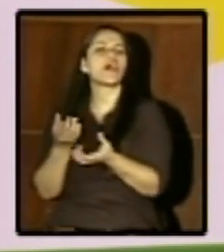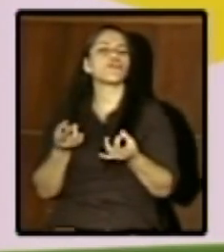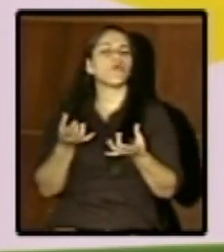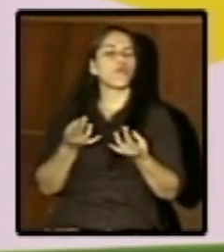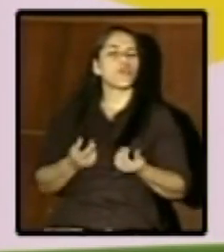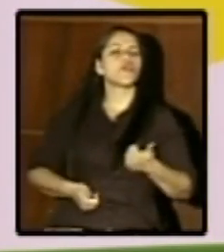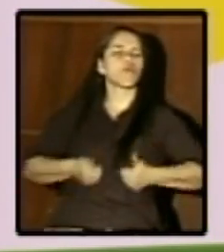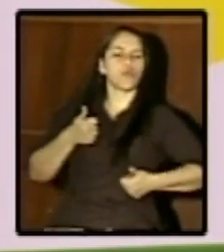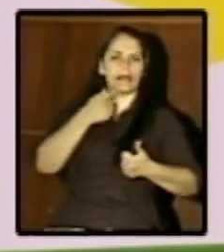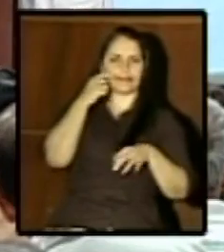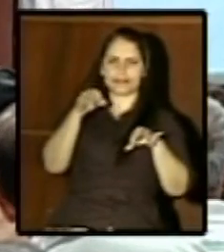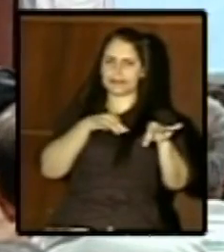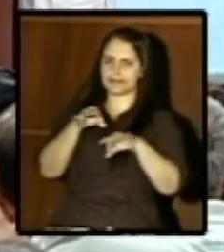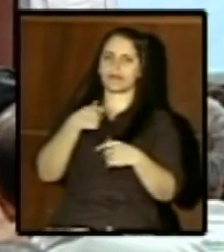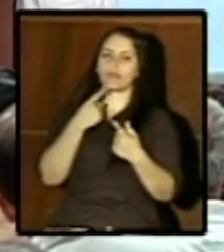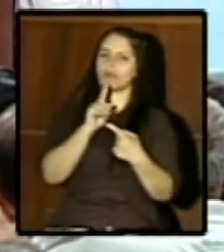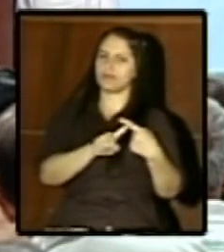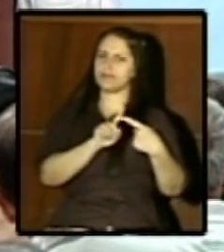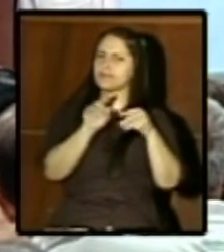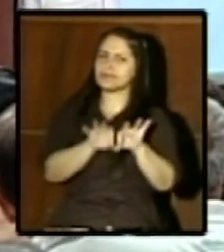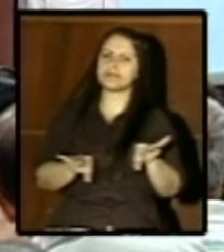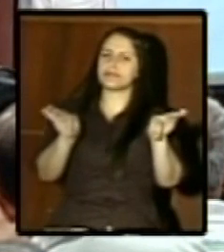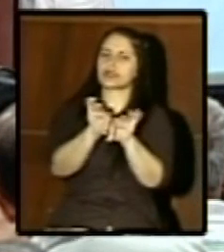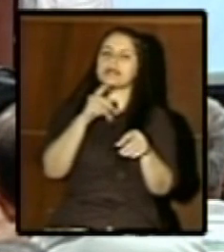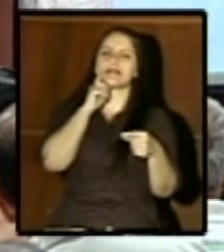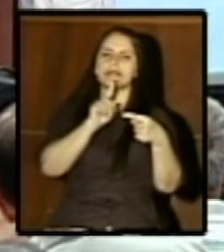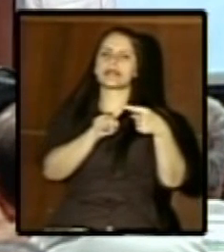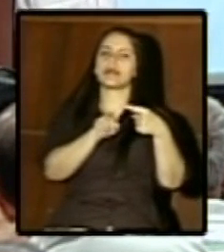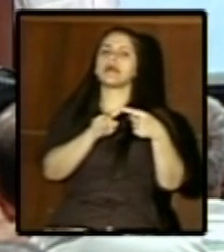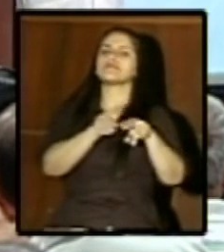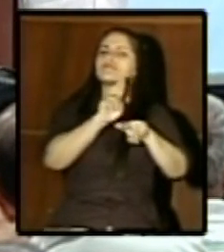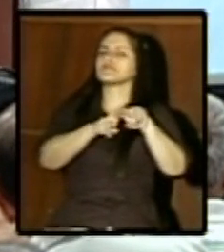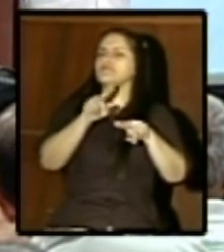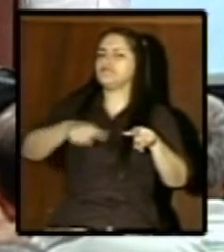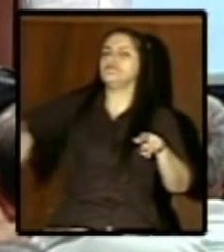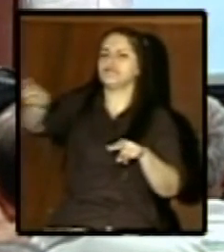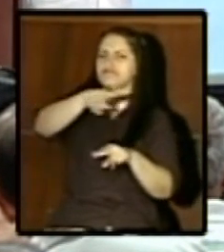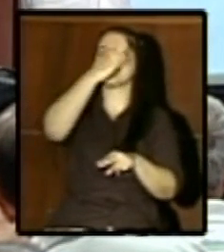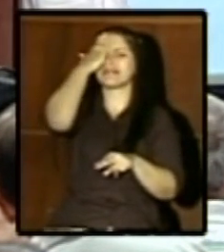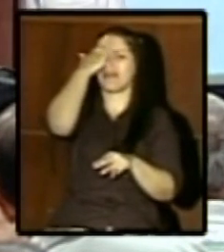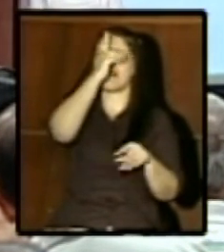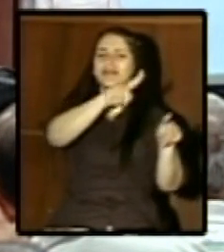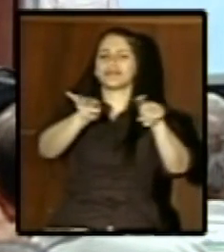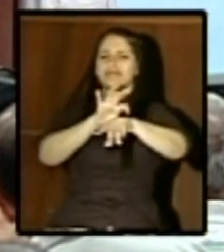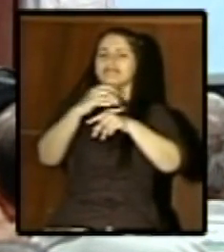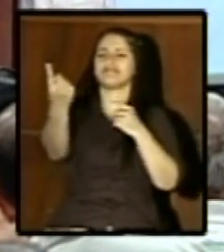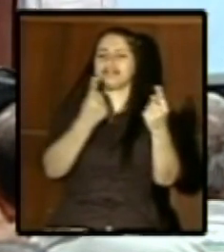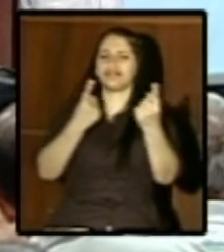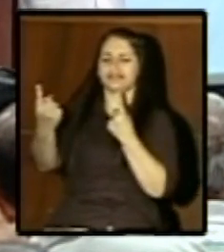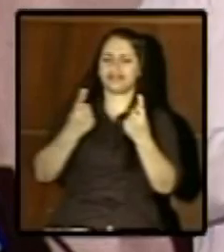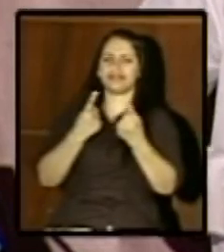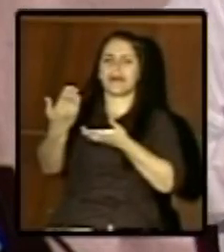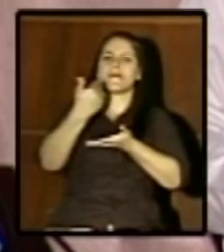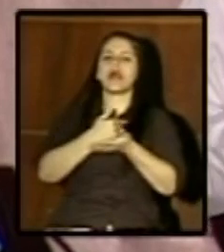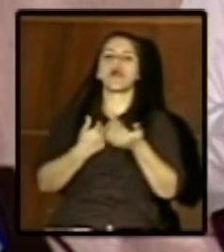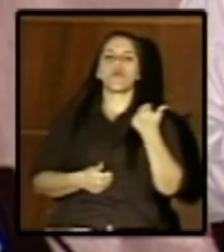pueden hacer doler las articulaciones? Vamos a mencionar una que es supremamente común y por la cual la consulta es tan